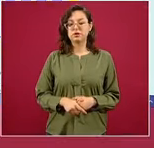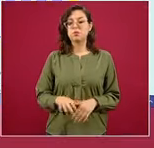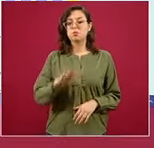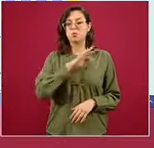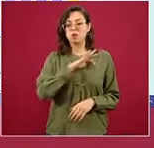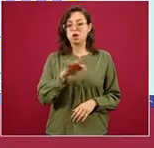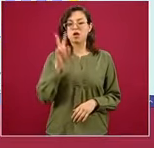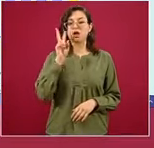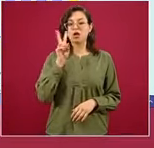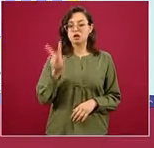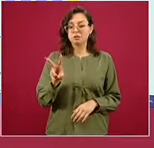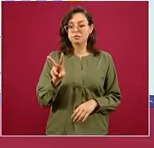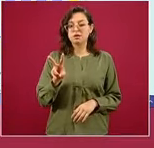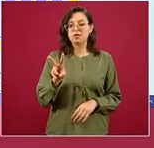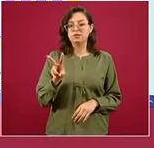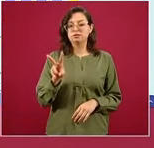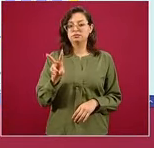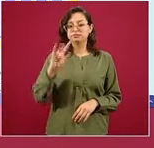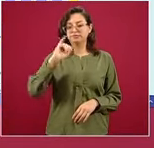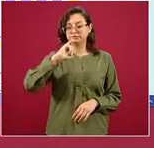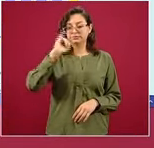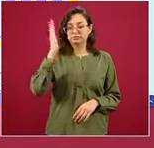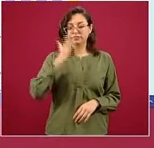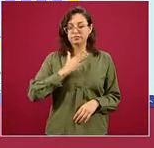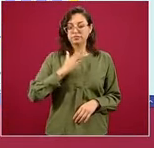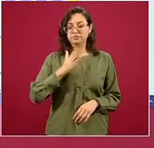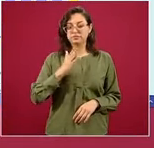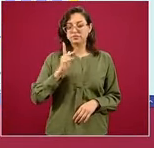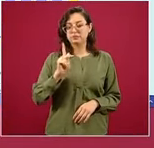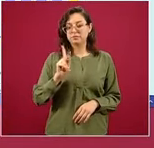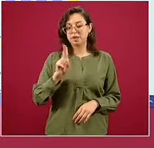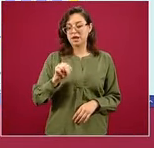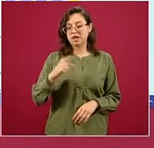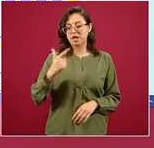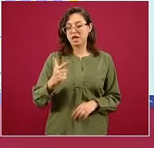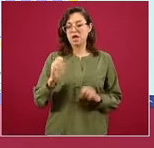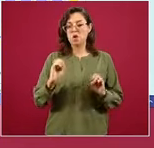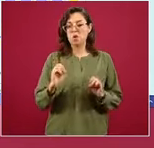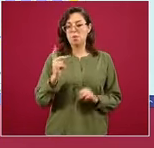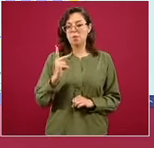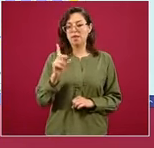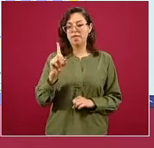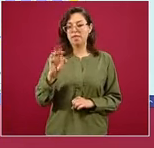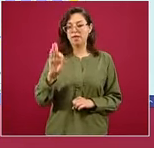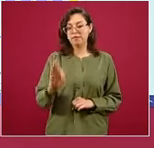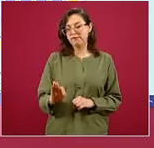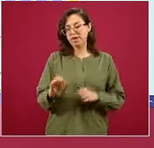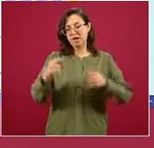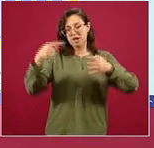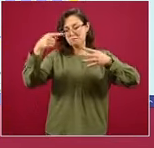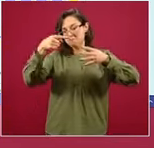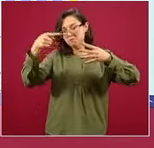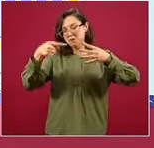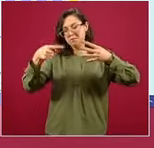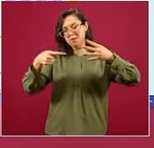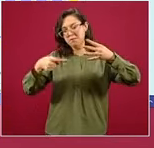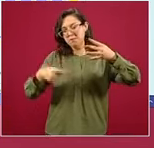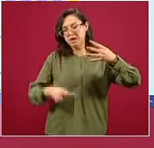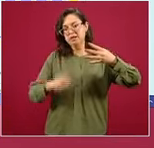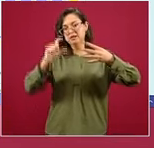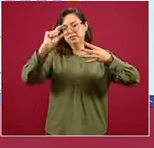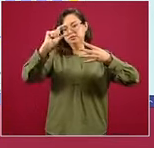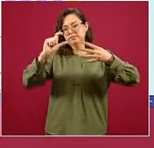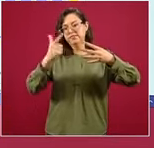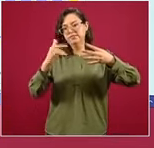imagen, crea una imagen PNG o PDF directamente de esto. Miren todos los formatos, aquí están,